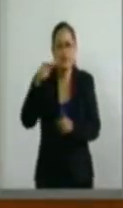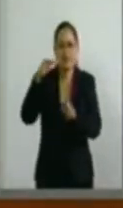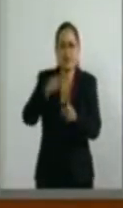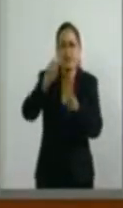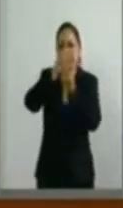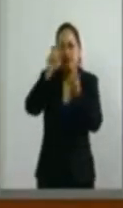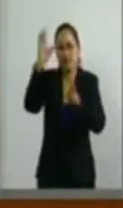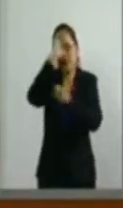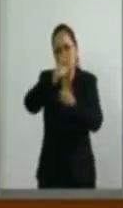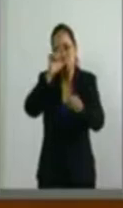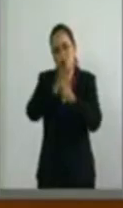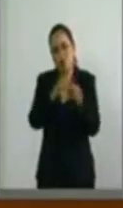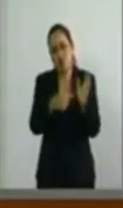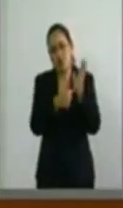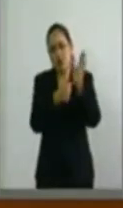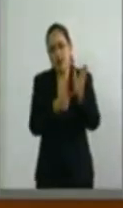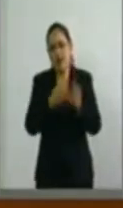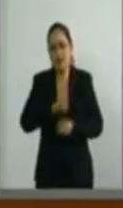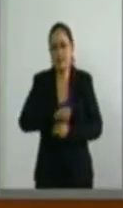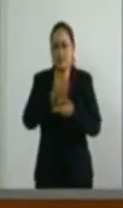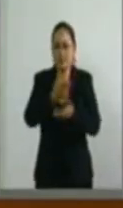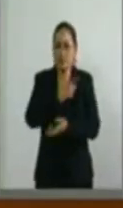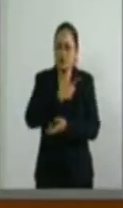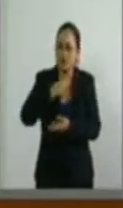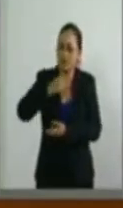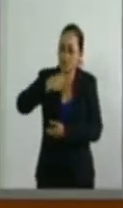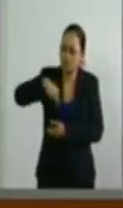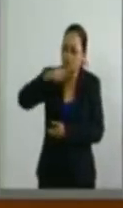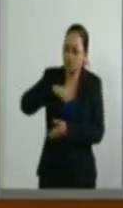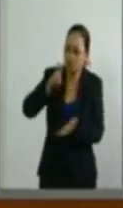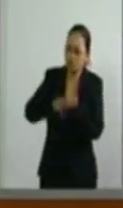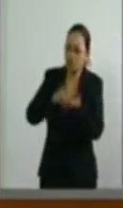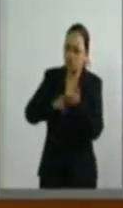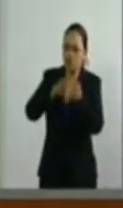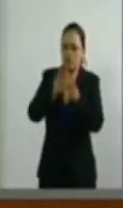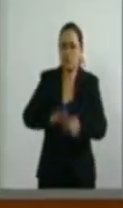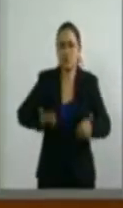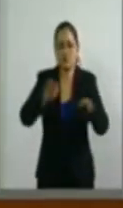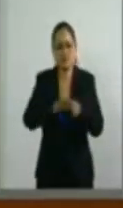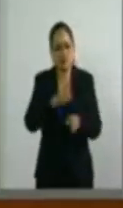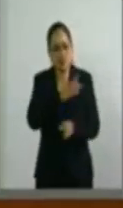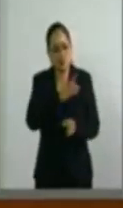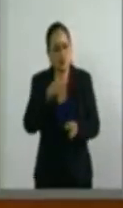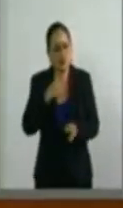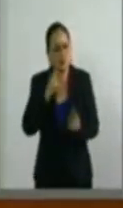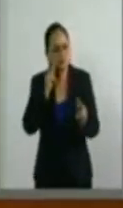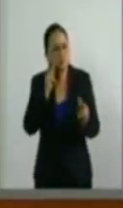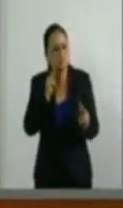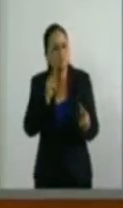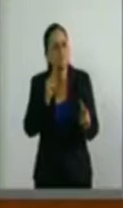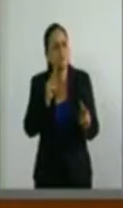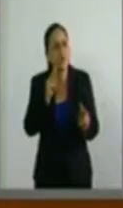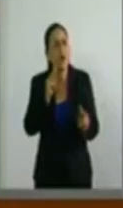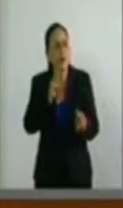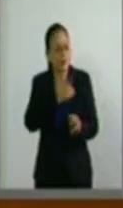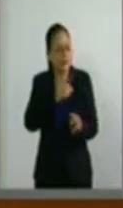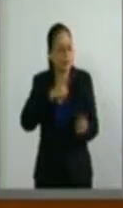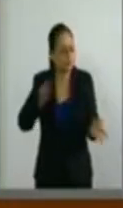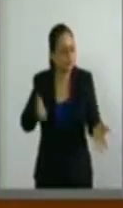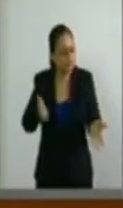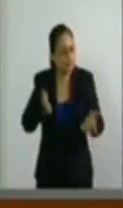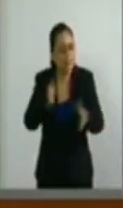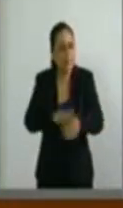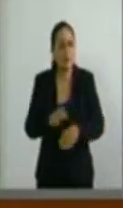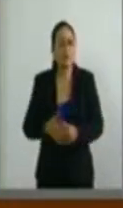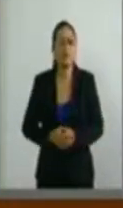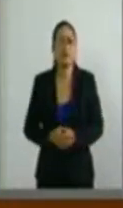cultura como una expresión que debemos de valorarnos, que debe de apreciarse, que debemos de impulsar, y en la mayoría